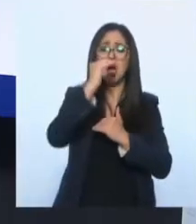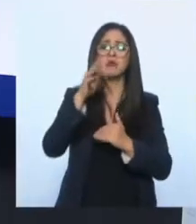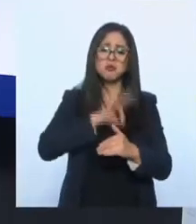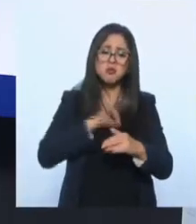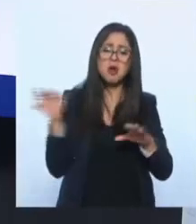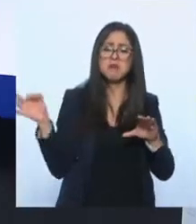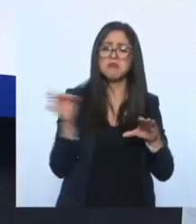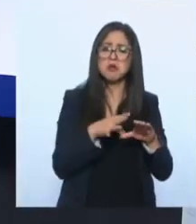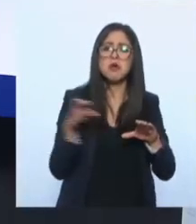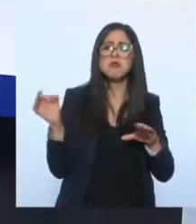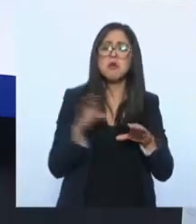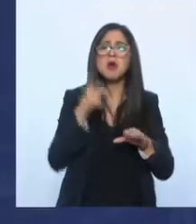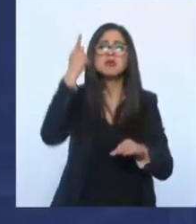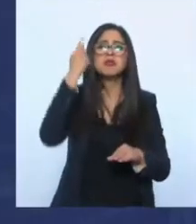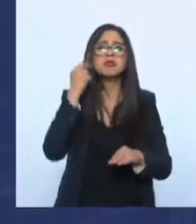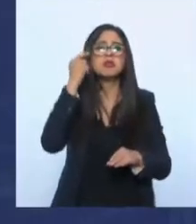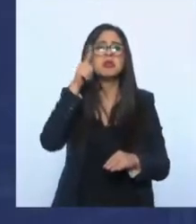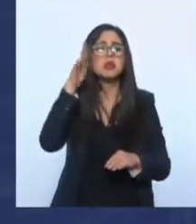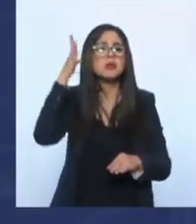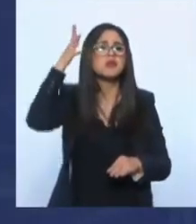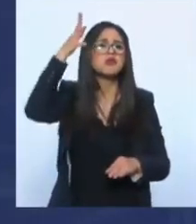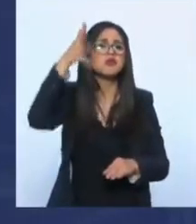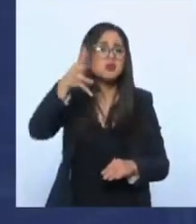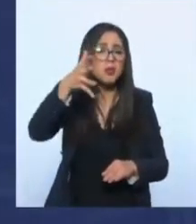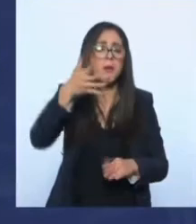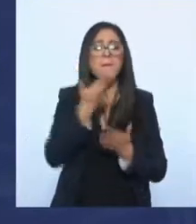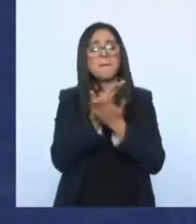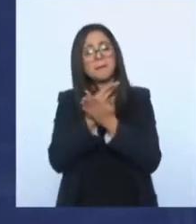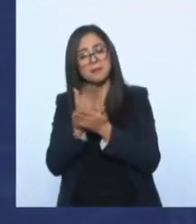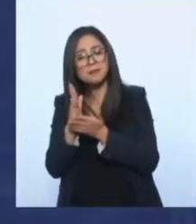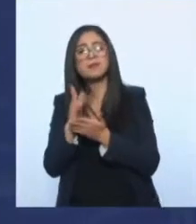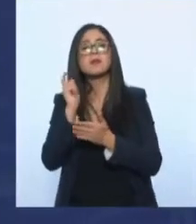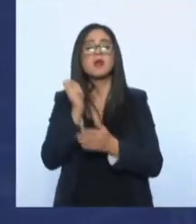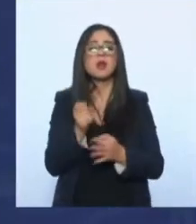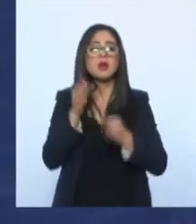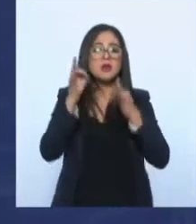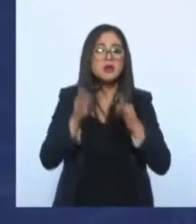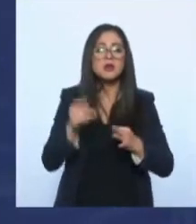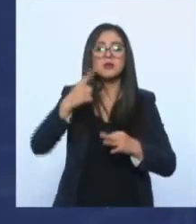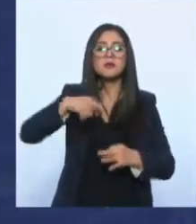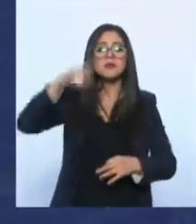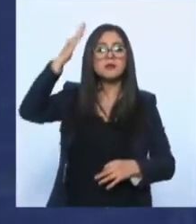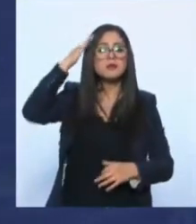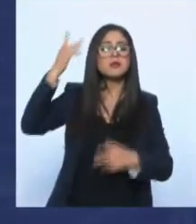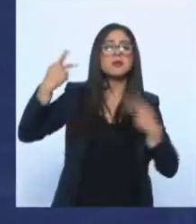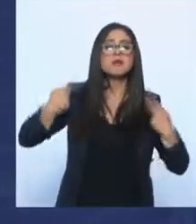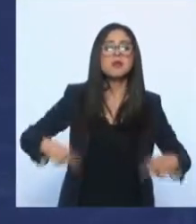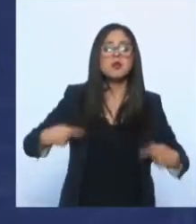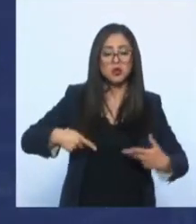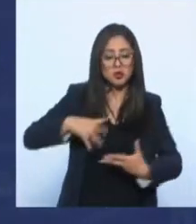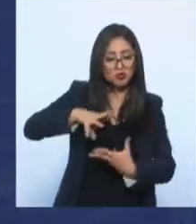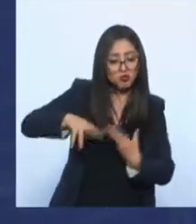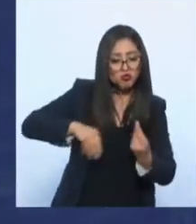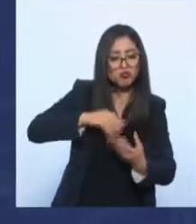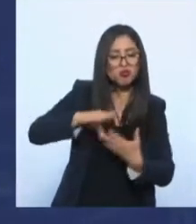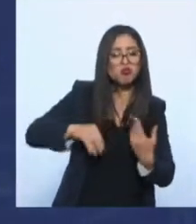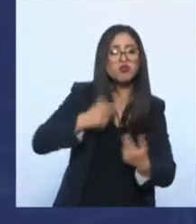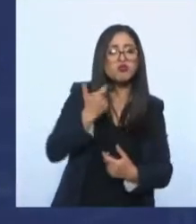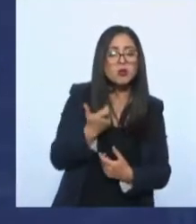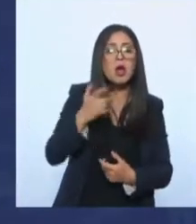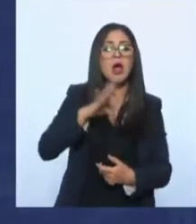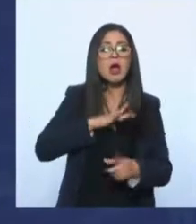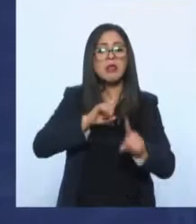hacerlo. Y mucho más allá de los que, hablando de puestos ya muy gerenciales, gente con mayor poder adquisitivo, están los